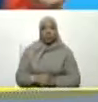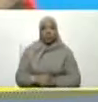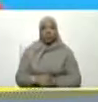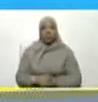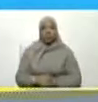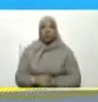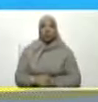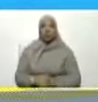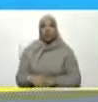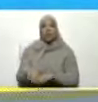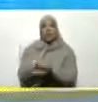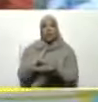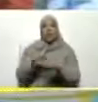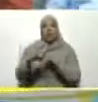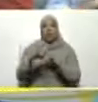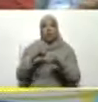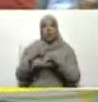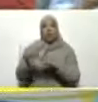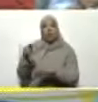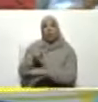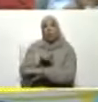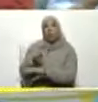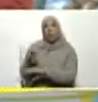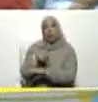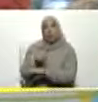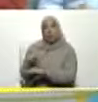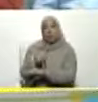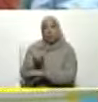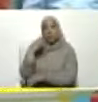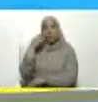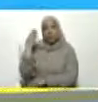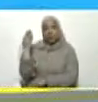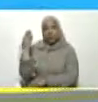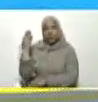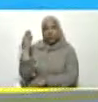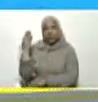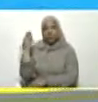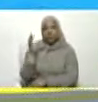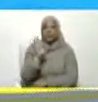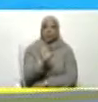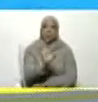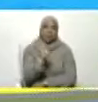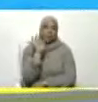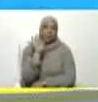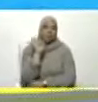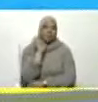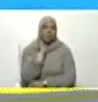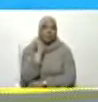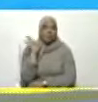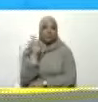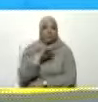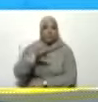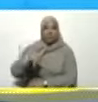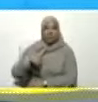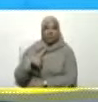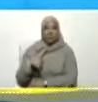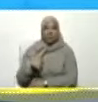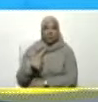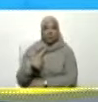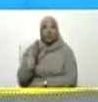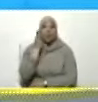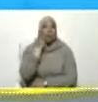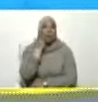Alfred Nazaret Ñañez, el poeta, y muy especialmente a nuestra